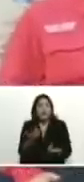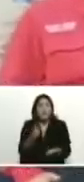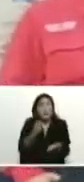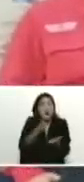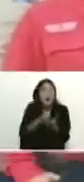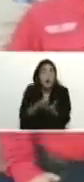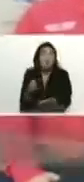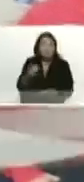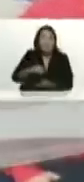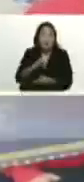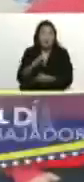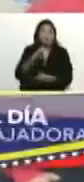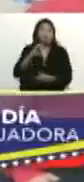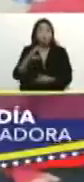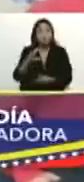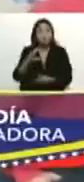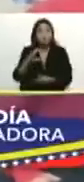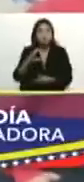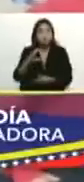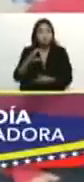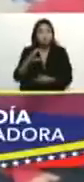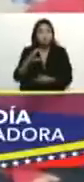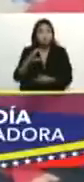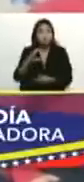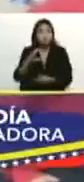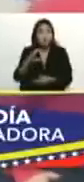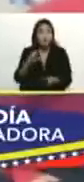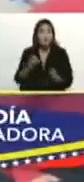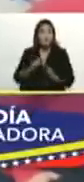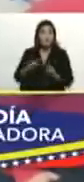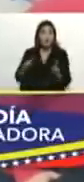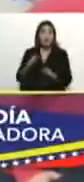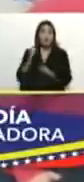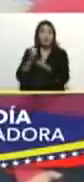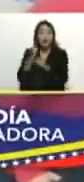pero estamos haciendo más con menos.